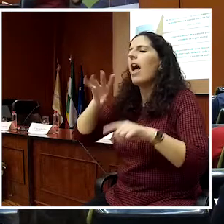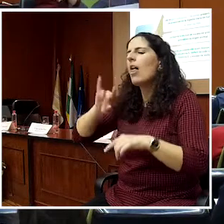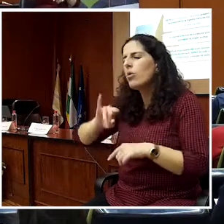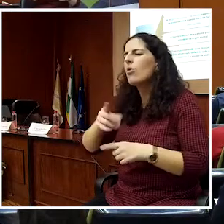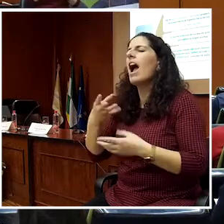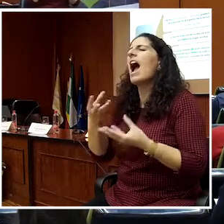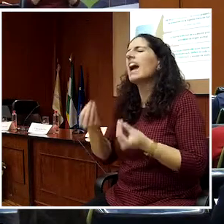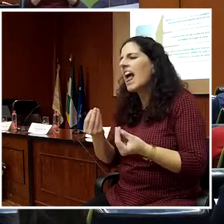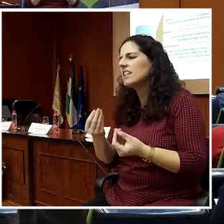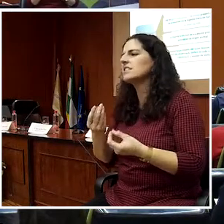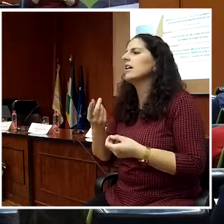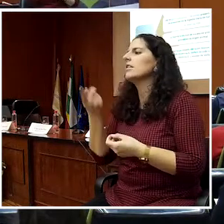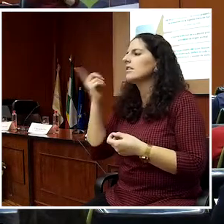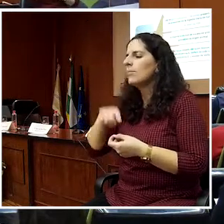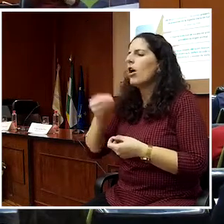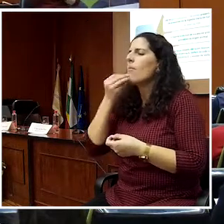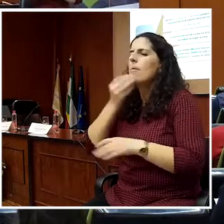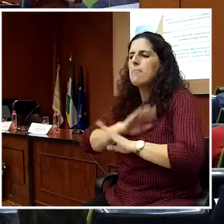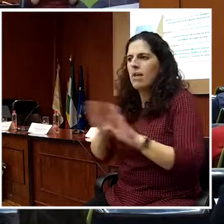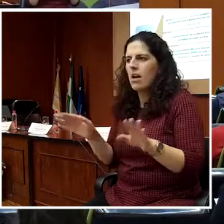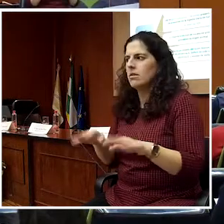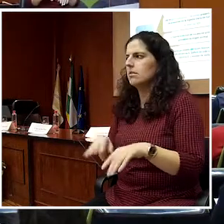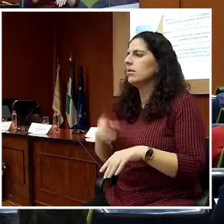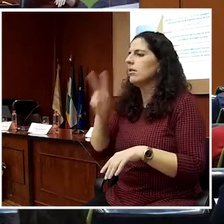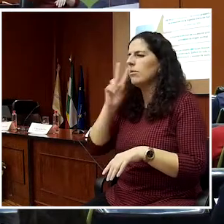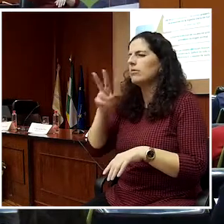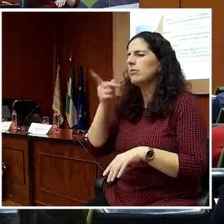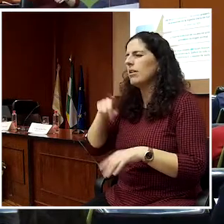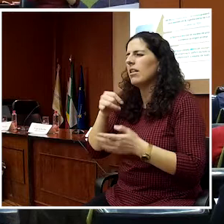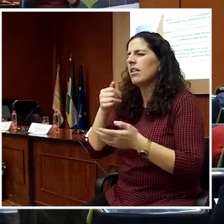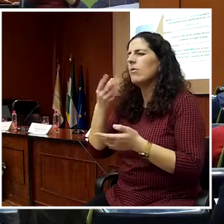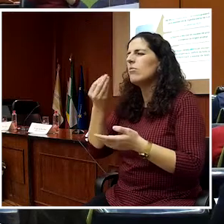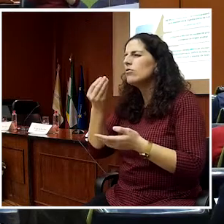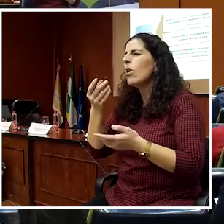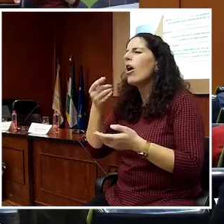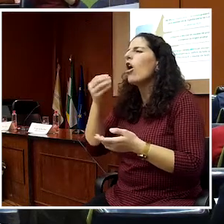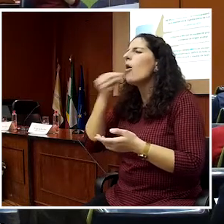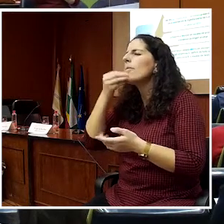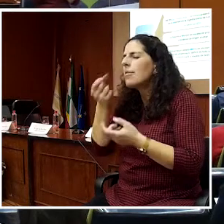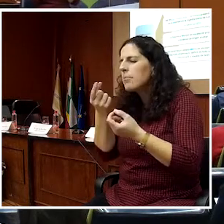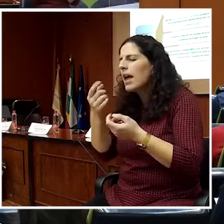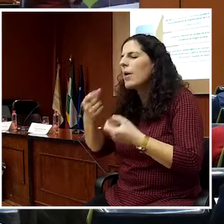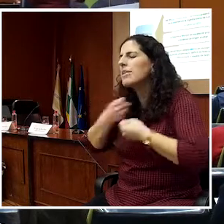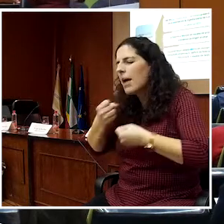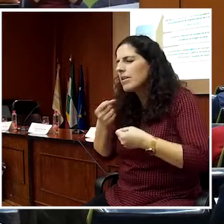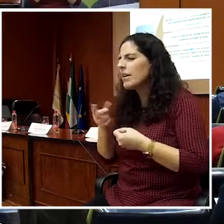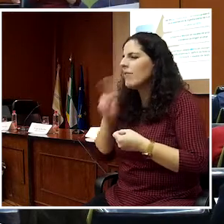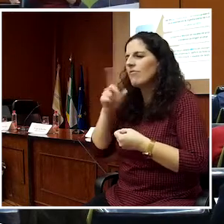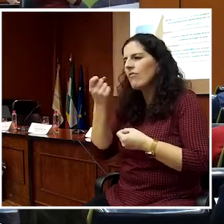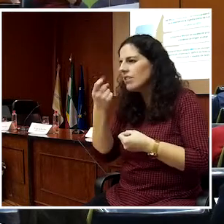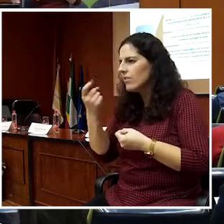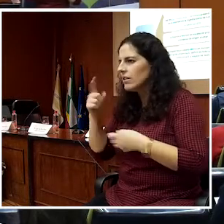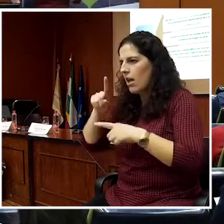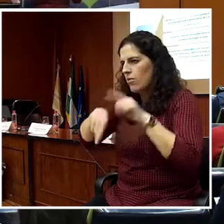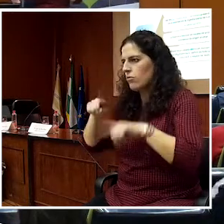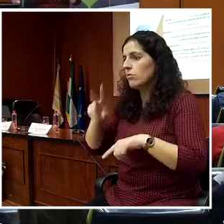y las proteínas, sino que además comen mal y luego vemos deficiencias también en micronutrientes, tanto como que los niños